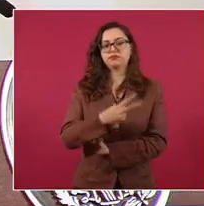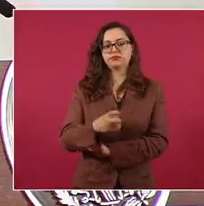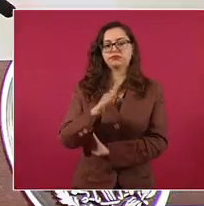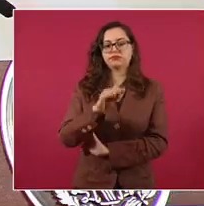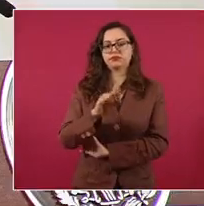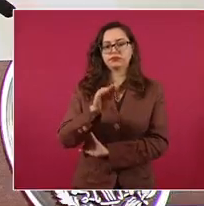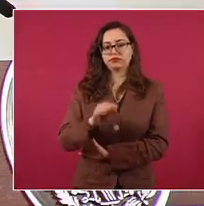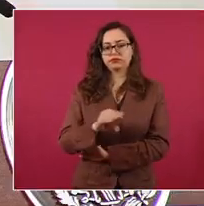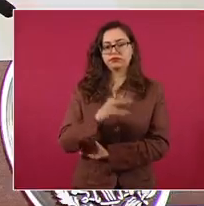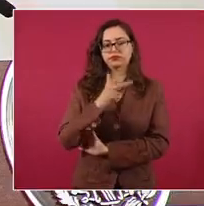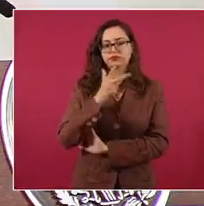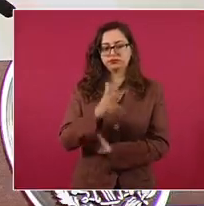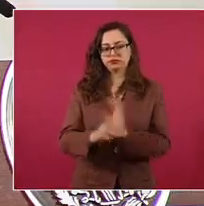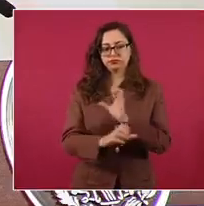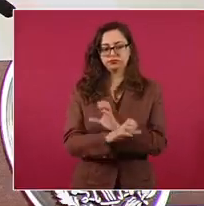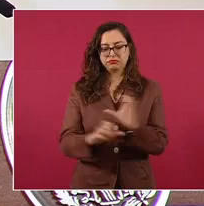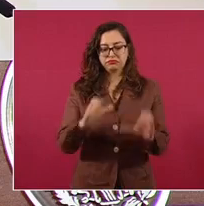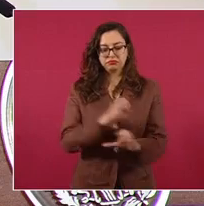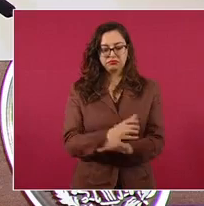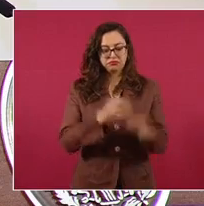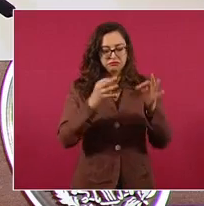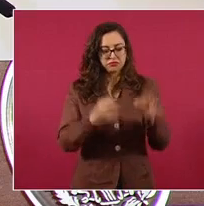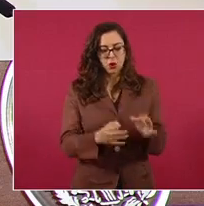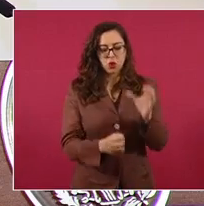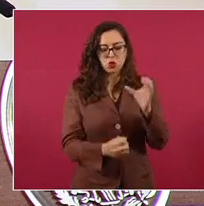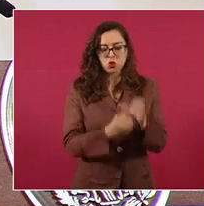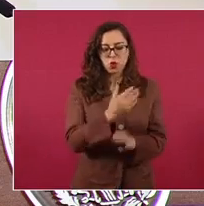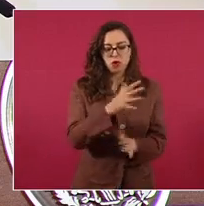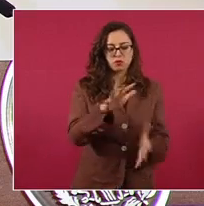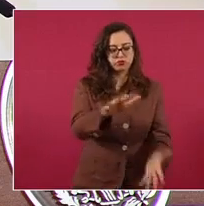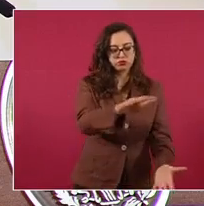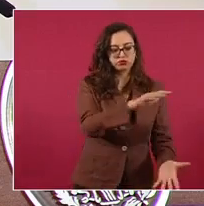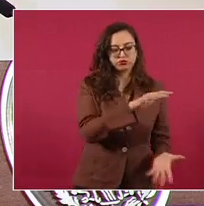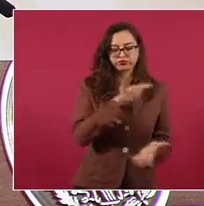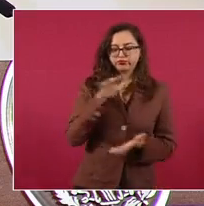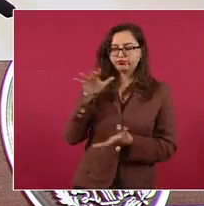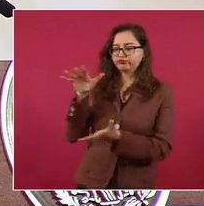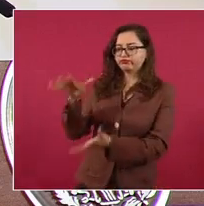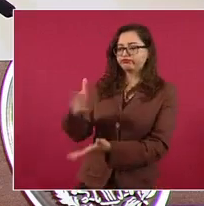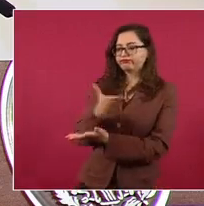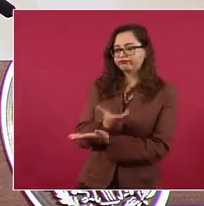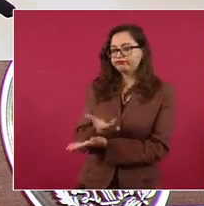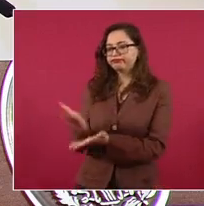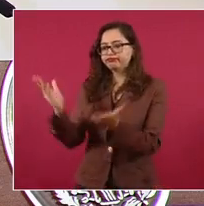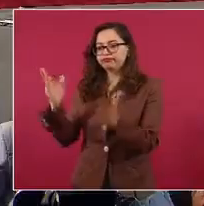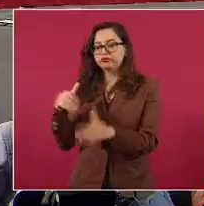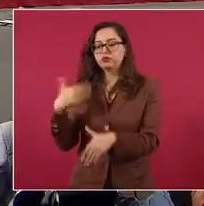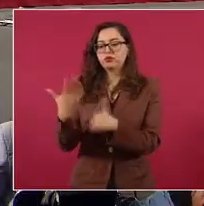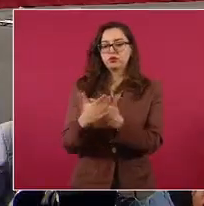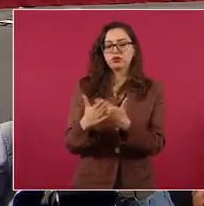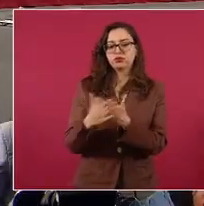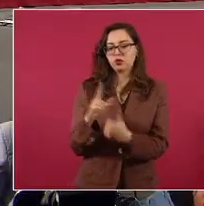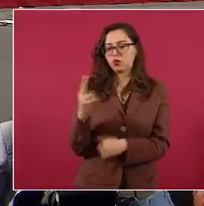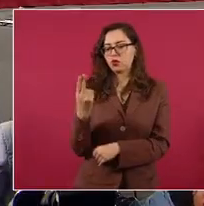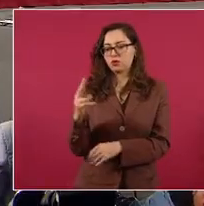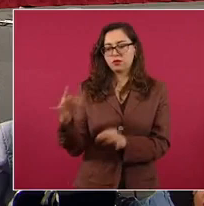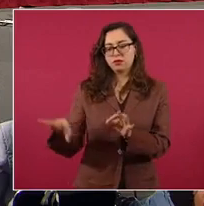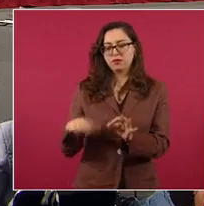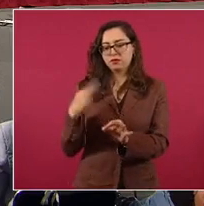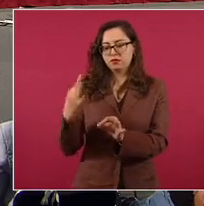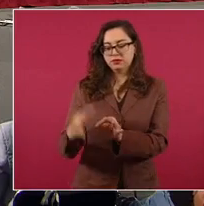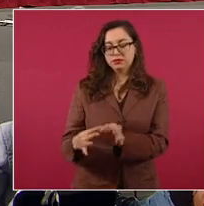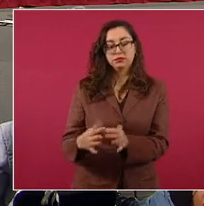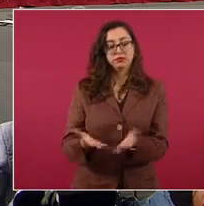6,791,298 bienes nuevos entregados hasta la fecha. Ahora en noviembre concluiremos esta etapa. Y si nos permite,